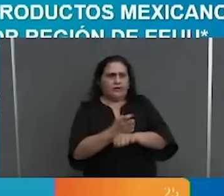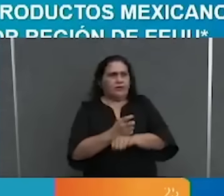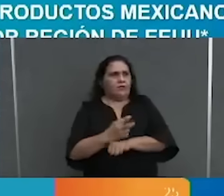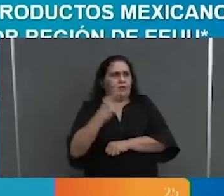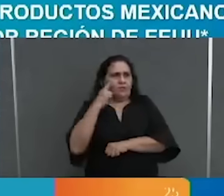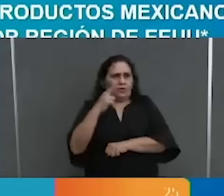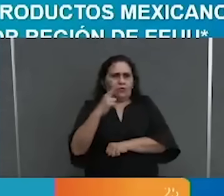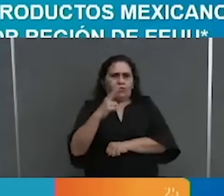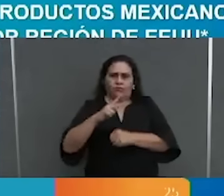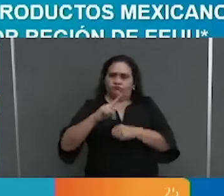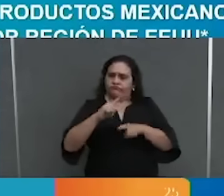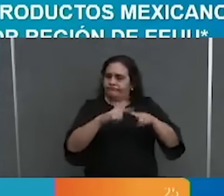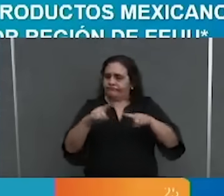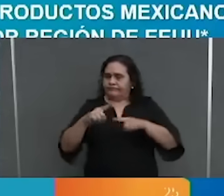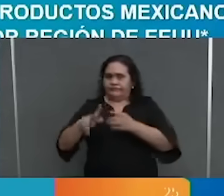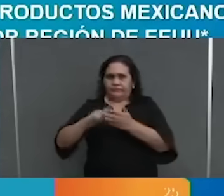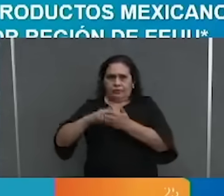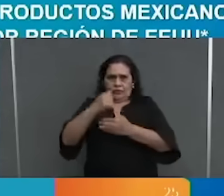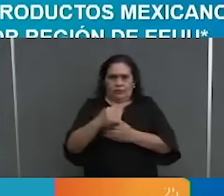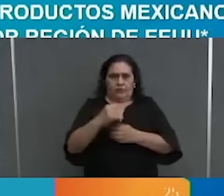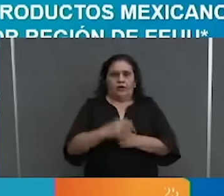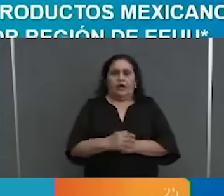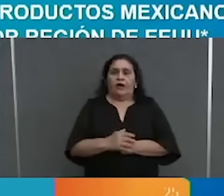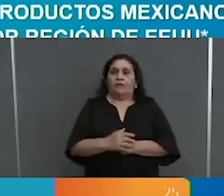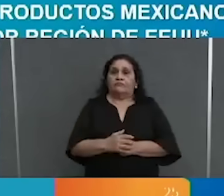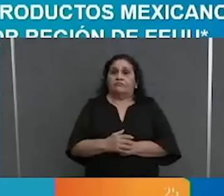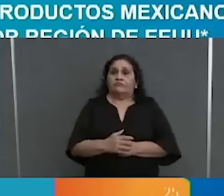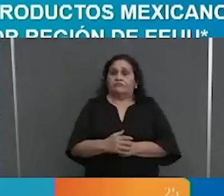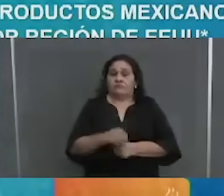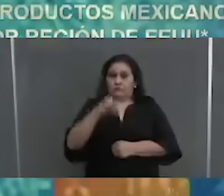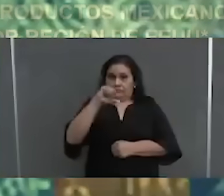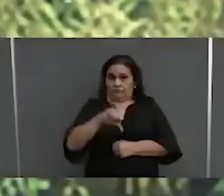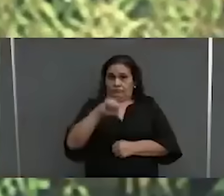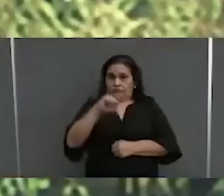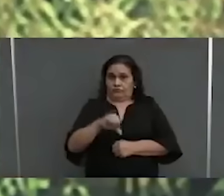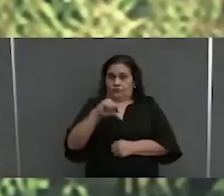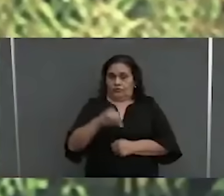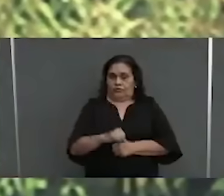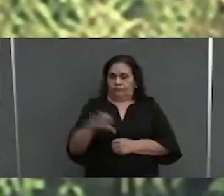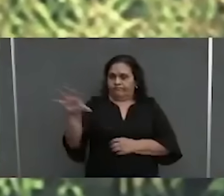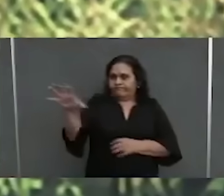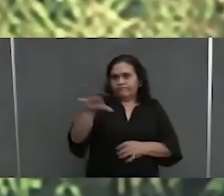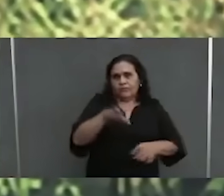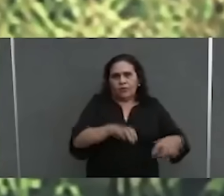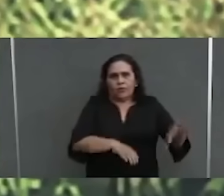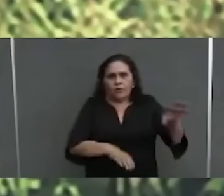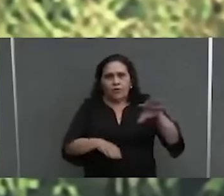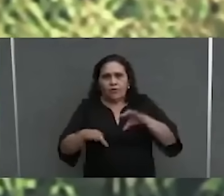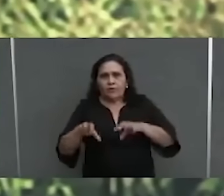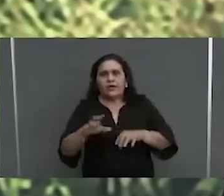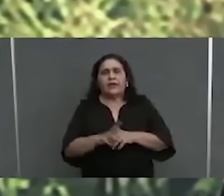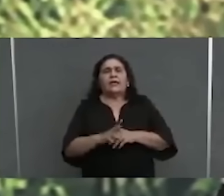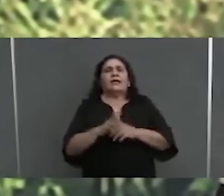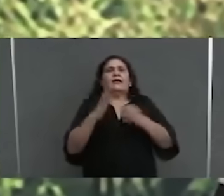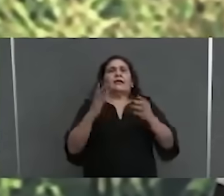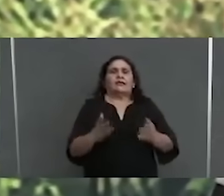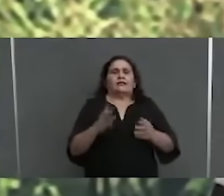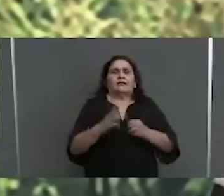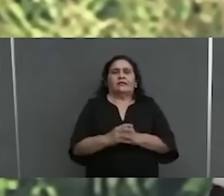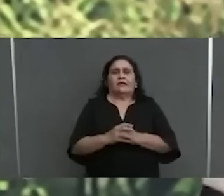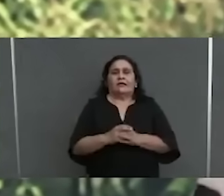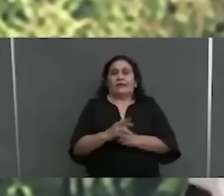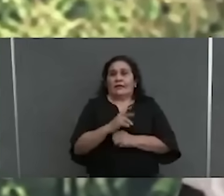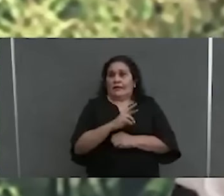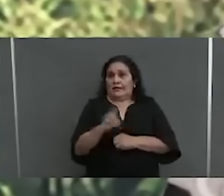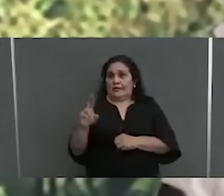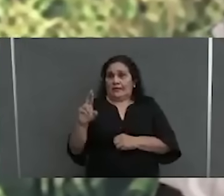ejemplo, hoy ustedes saben que las empresas están relocalizando principalmente de Asia. Y antes nosotros estábamos